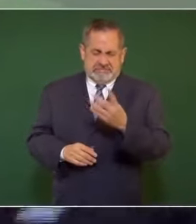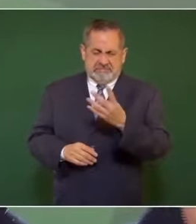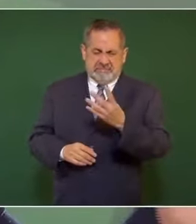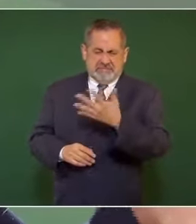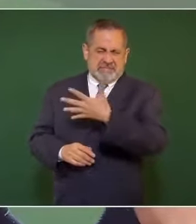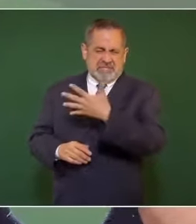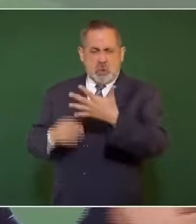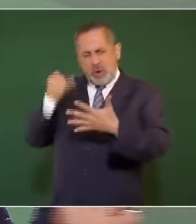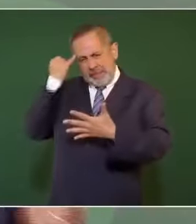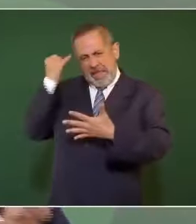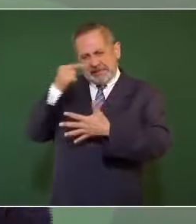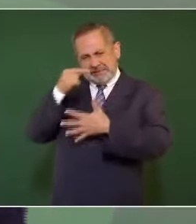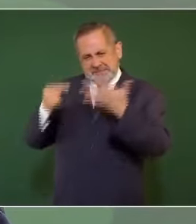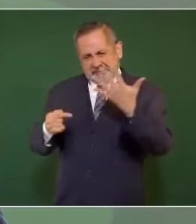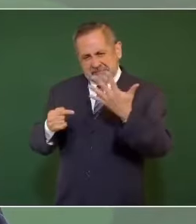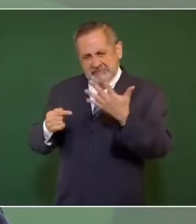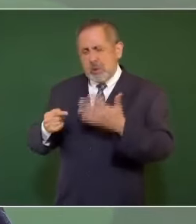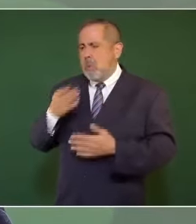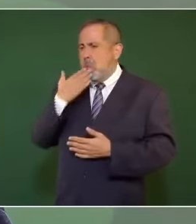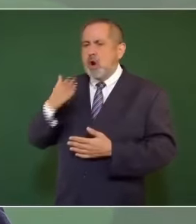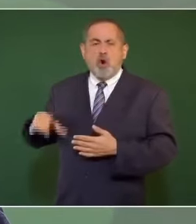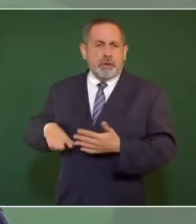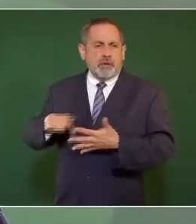3, 4, 5 criterios.